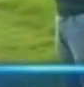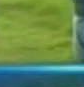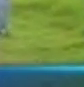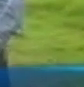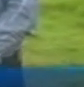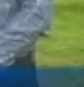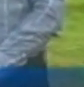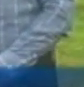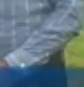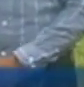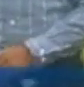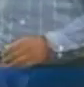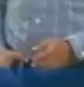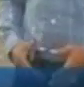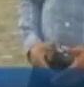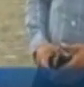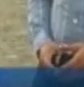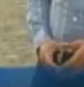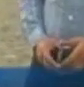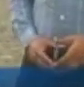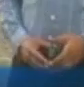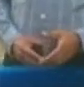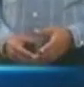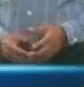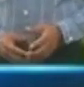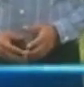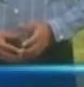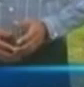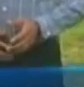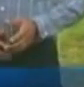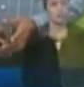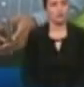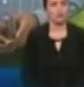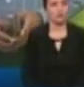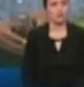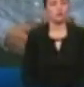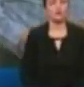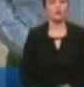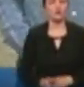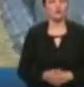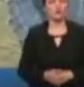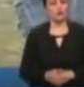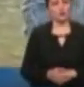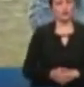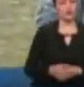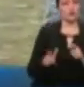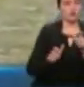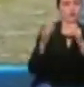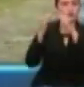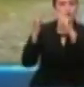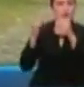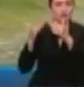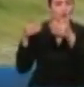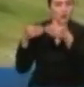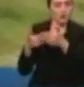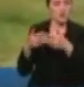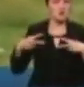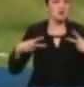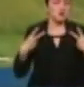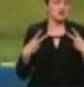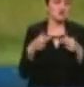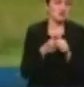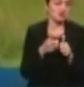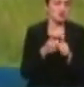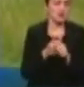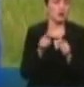gracias. Y esto es precisamente lo que más está preocupando a todos los vecinos del sector, porque a diario o cada semana hay vehículos que